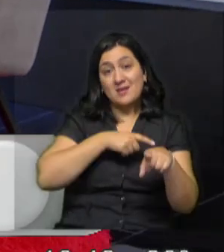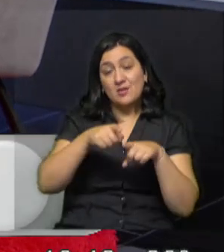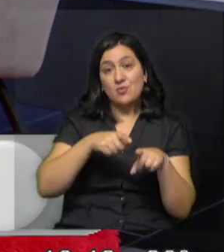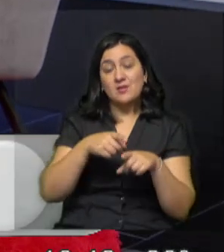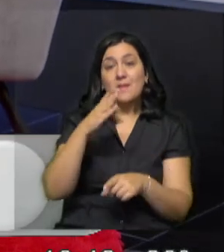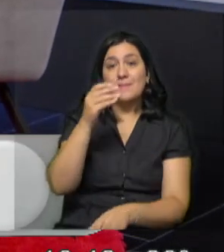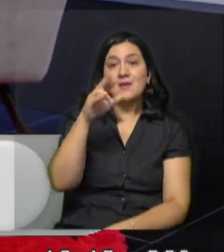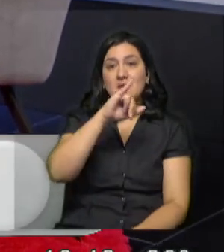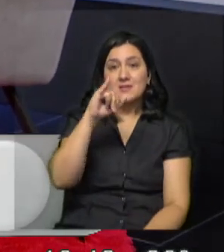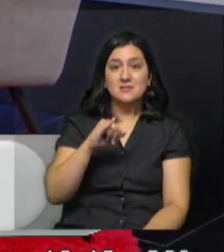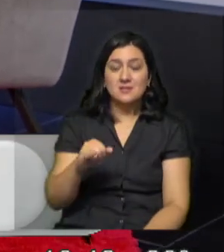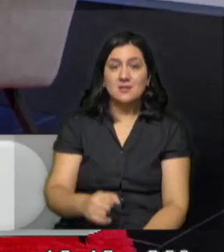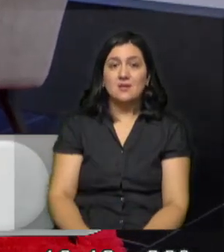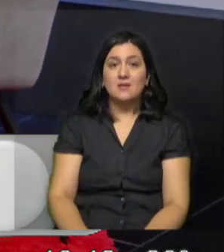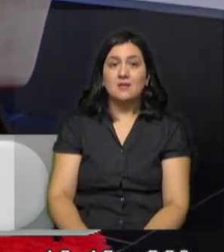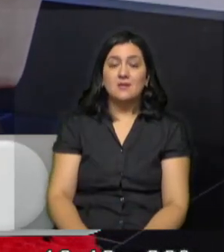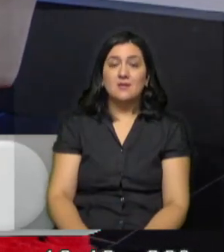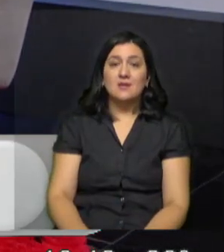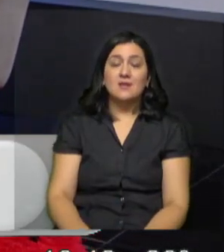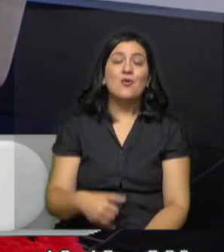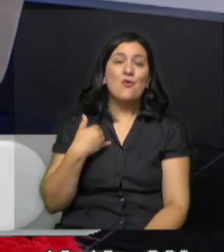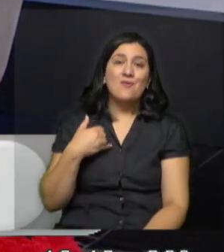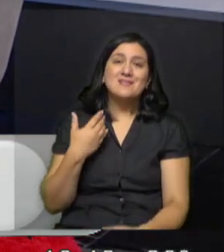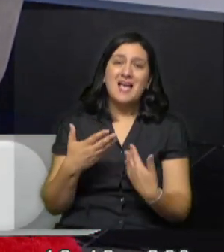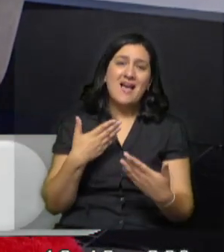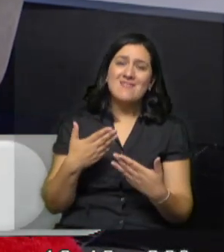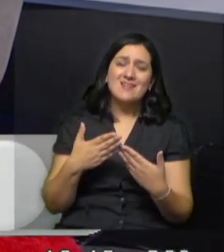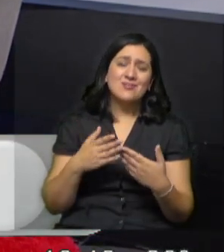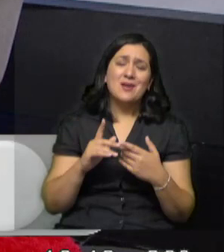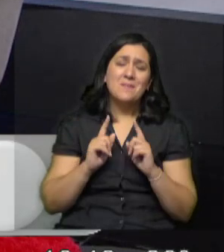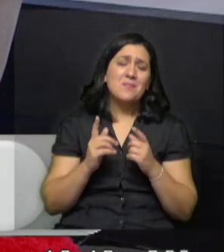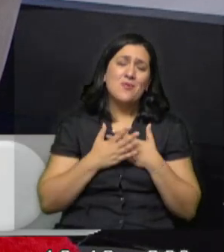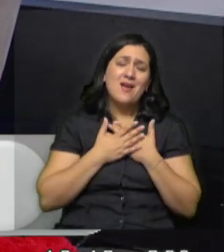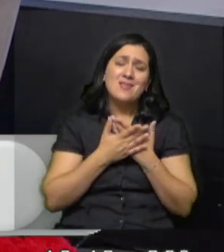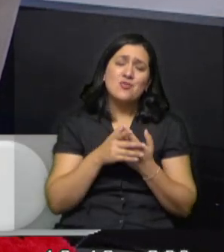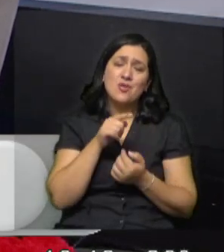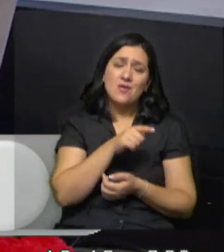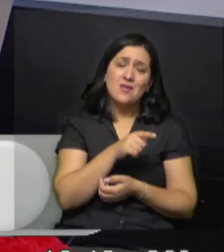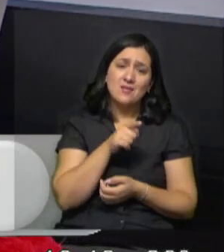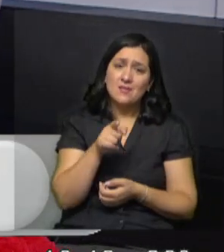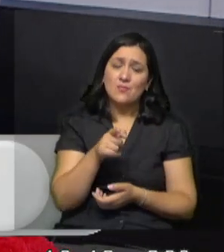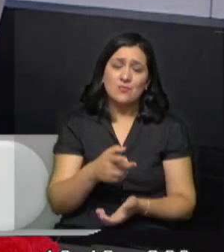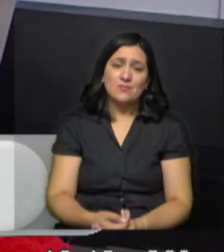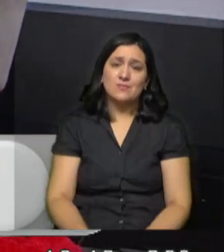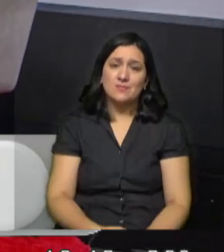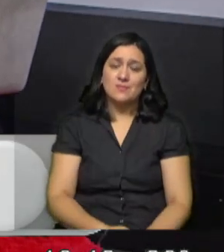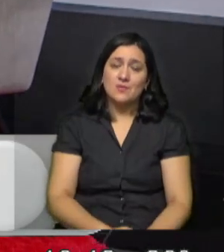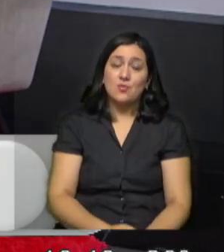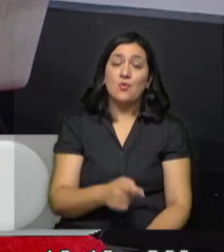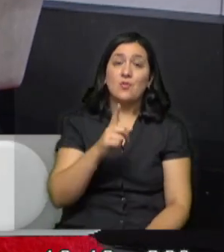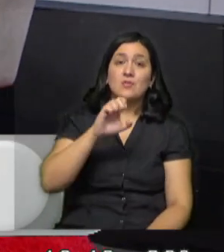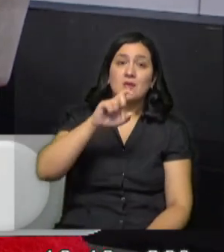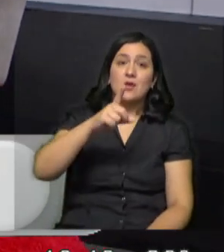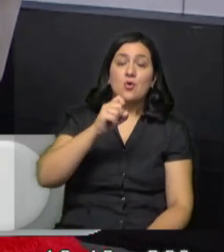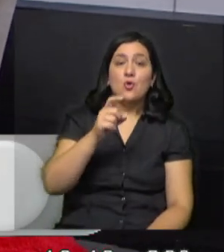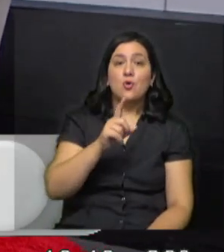Diego Pérez, que ha sido, bueno, los chiquilines hablan de él de una forma, con el mismo cariño que hablan de vos y respeto, hablan también de la figura de Diego Pérez, no el ruso,